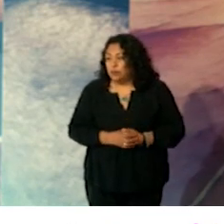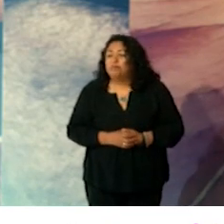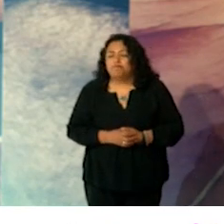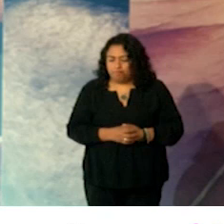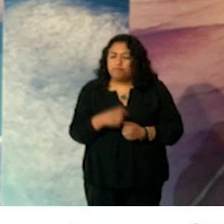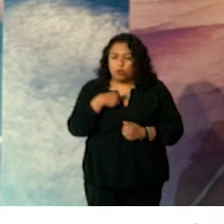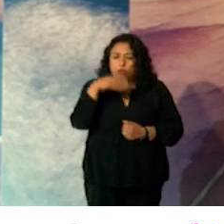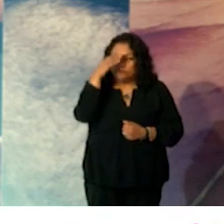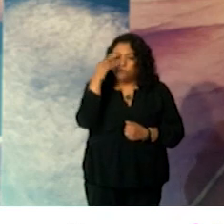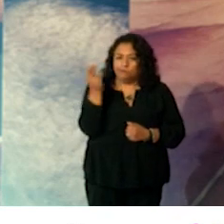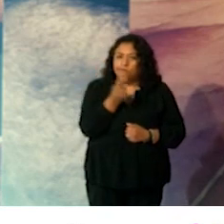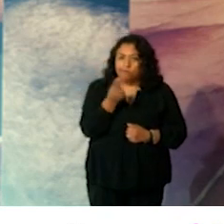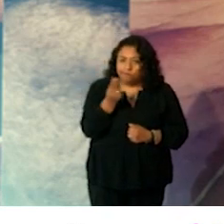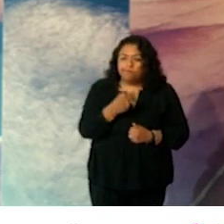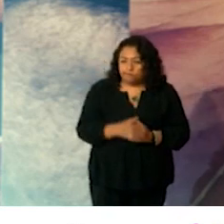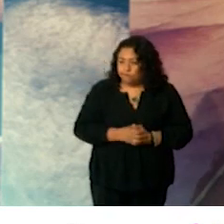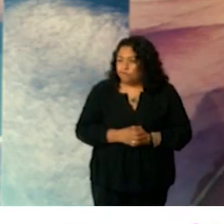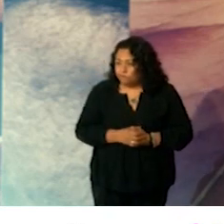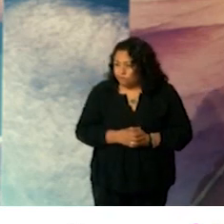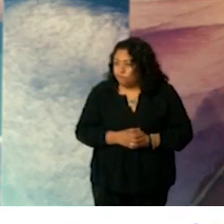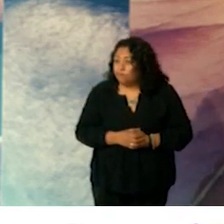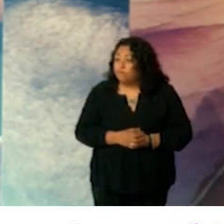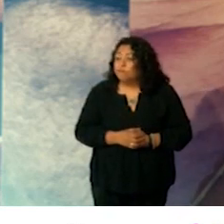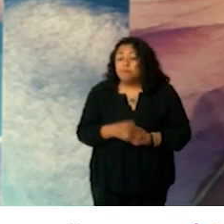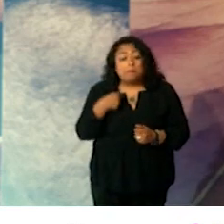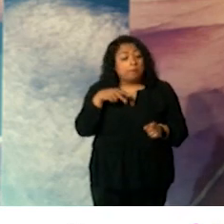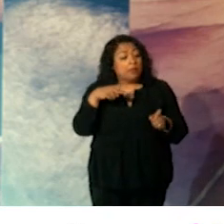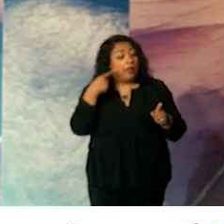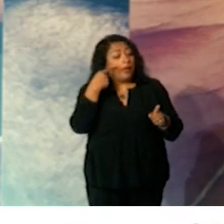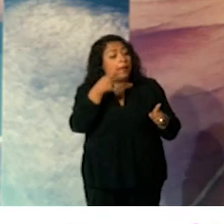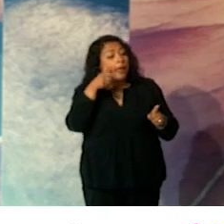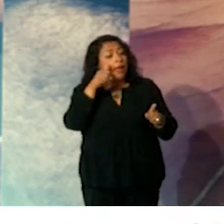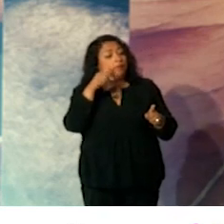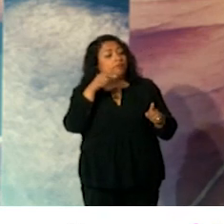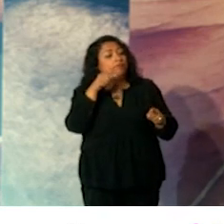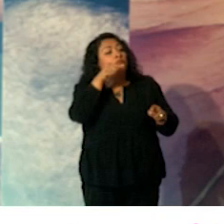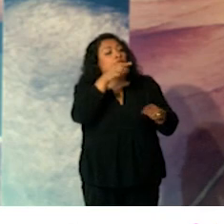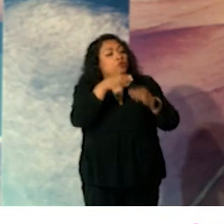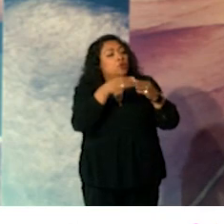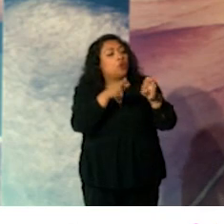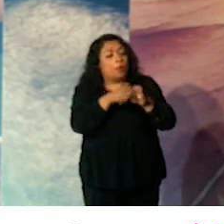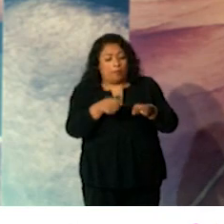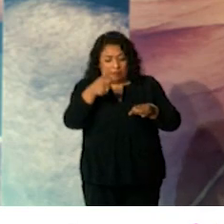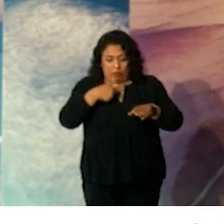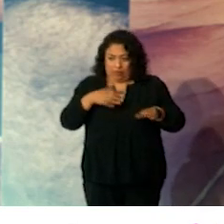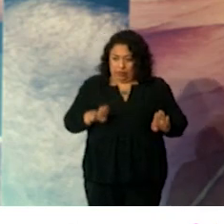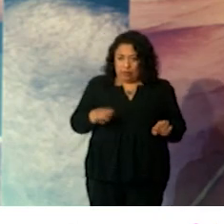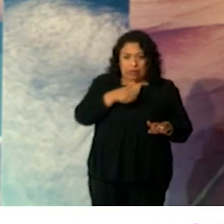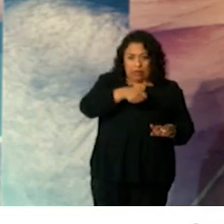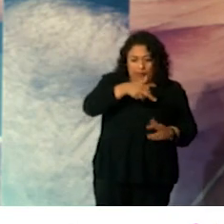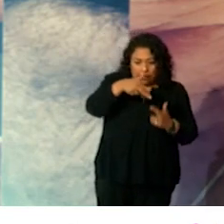que es necesario mirar hacia el mundo a partir de las particularidades de